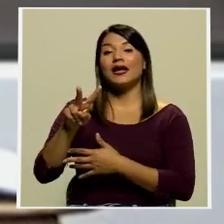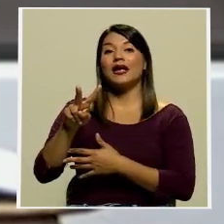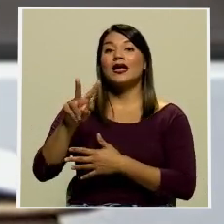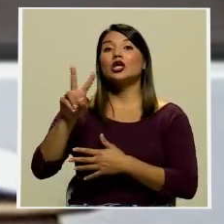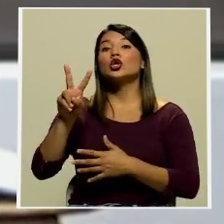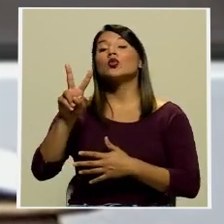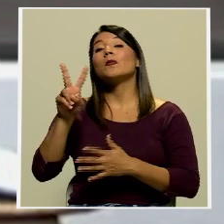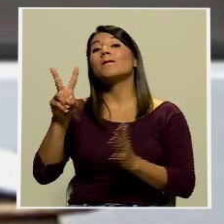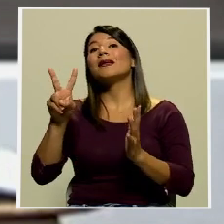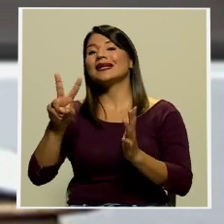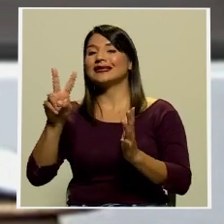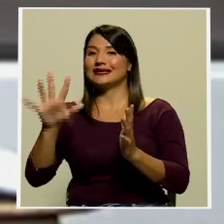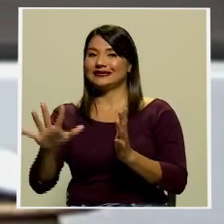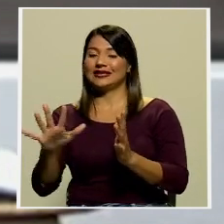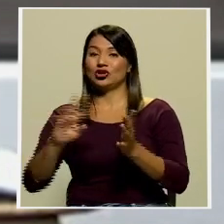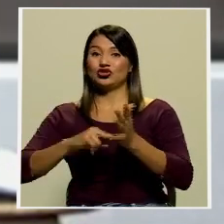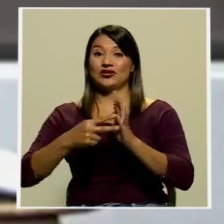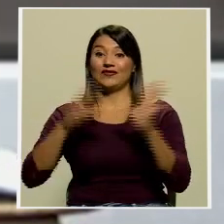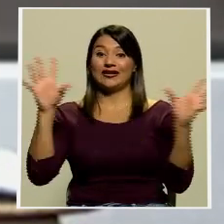de